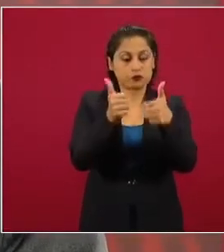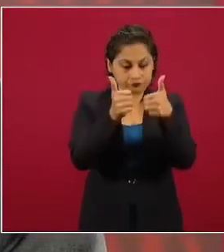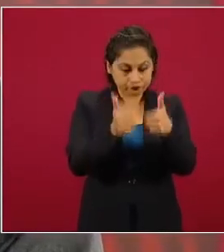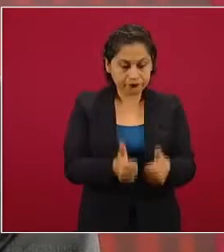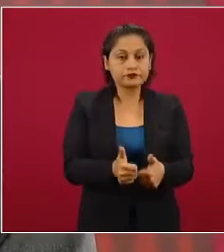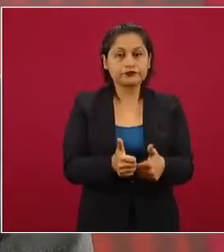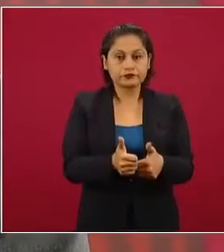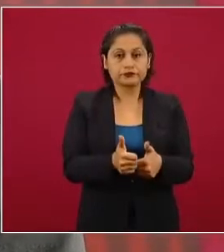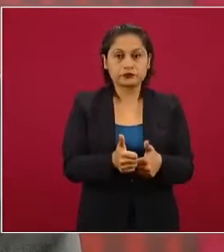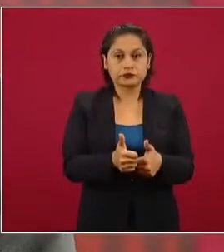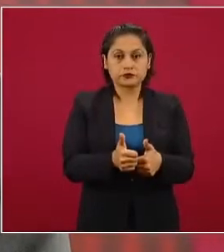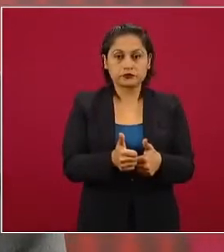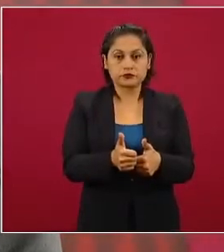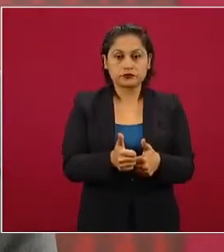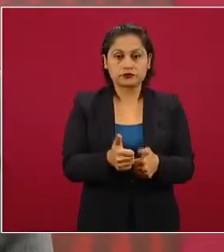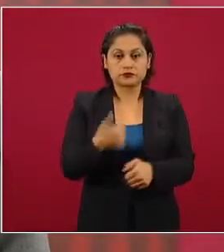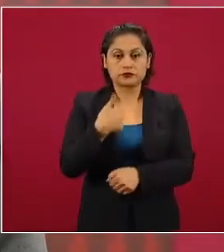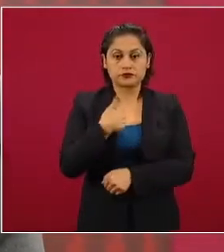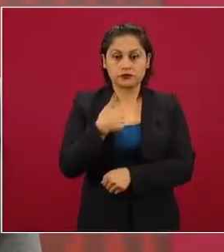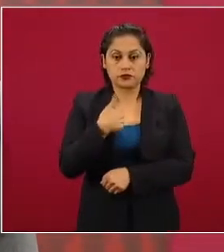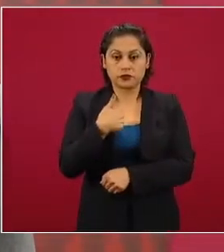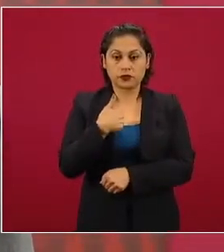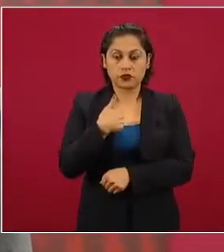Nada más voy a estar aquí